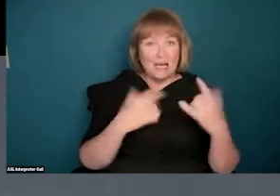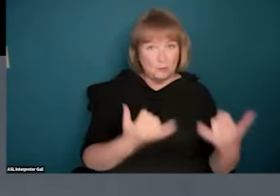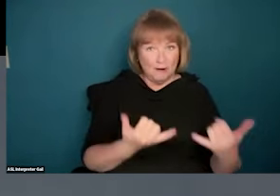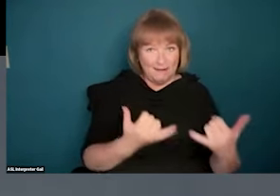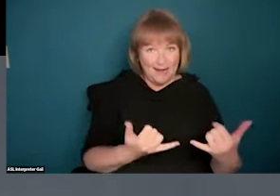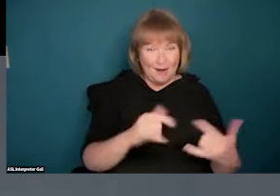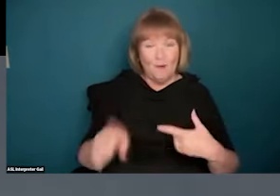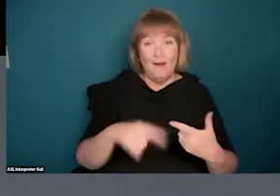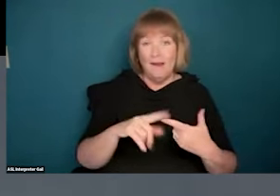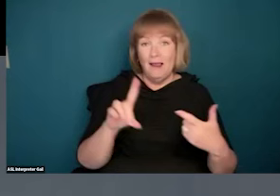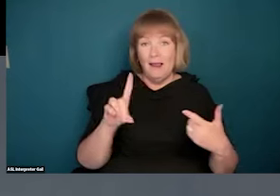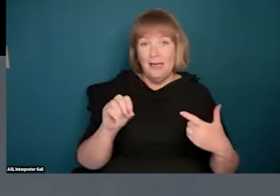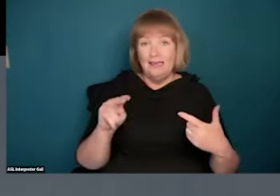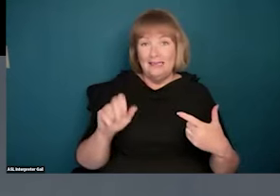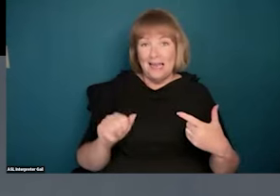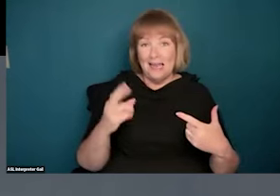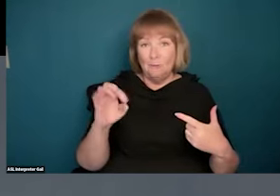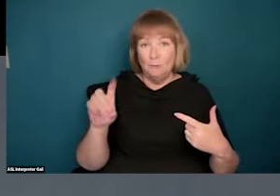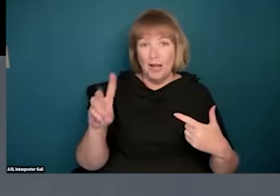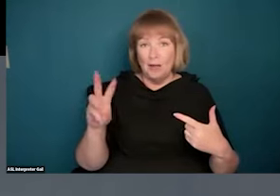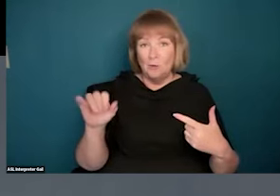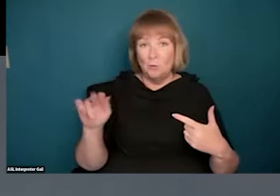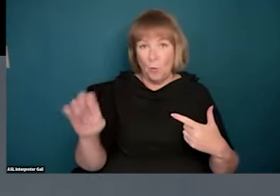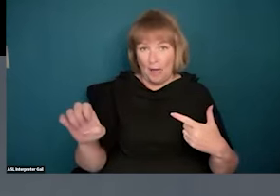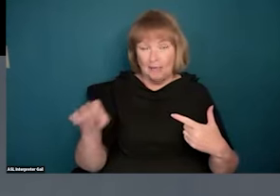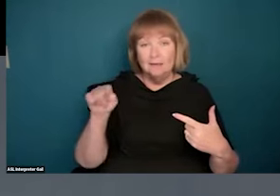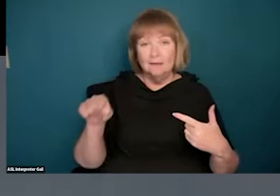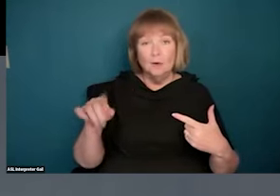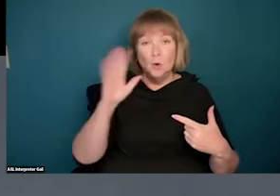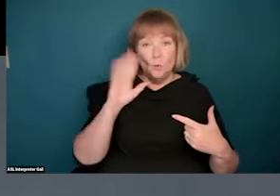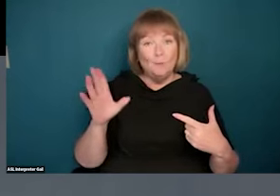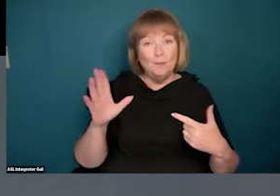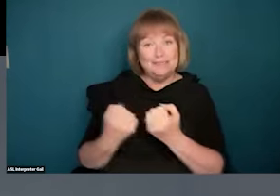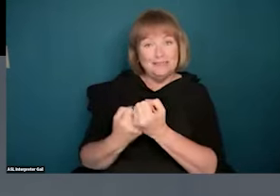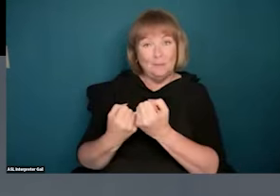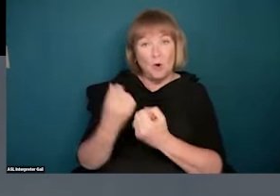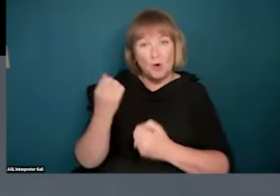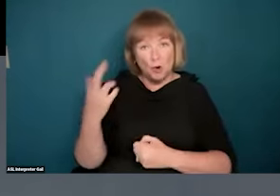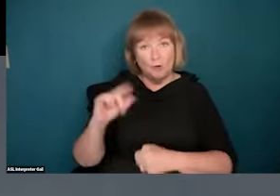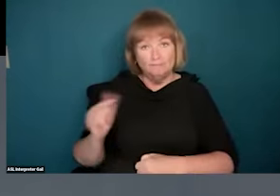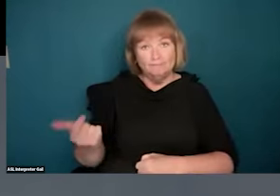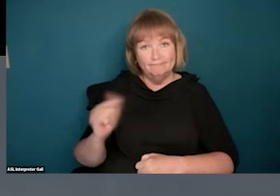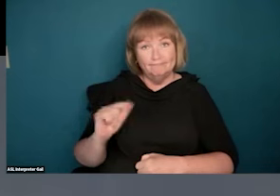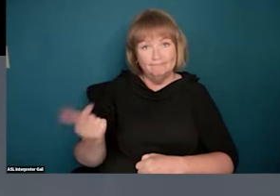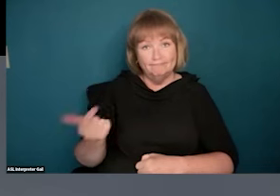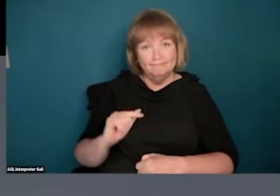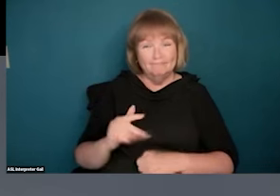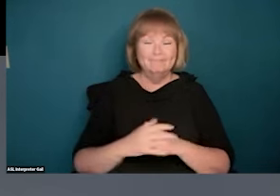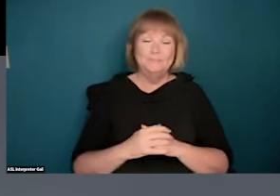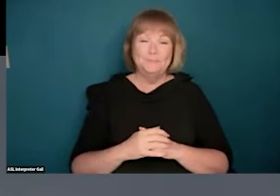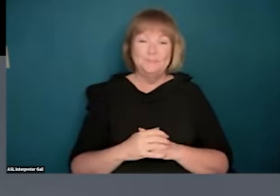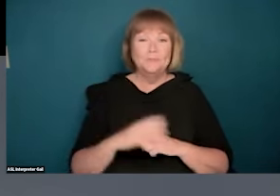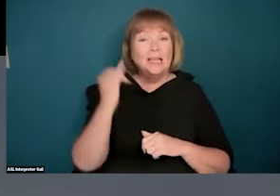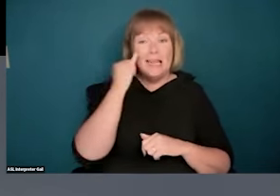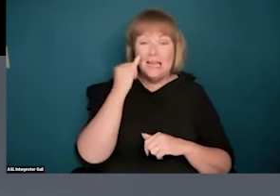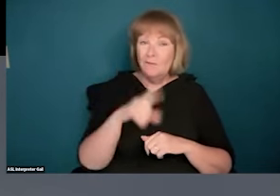este seminario con interpretación simultánea en español, además de traducción simultánea a lenguaje